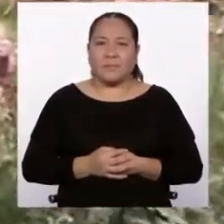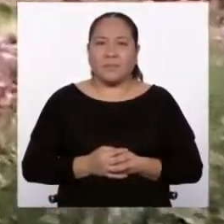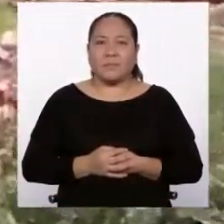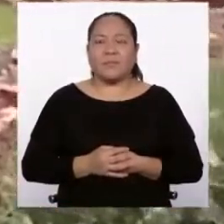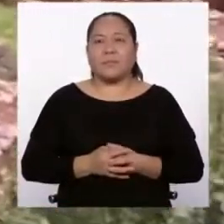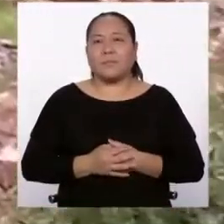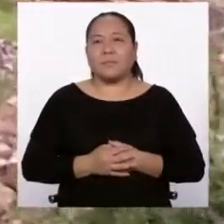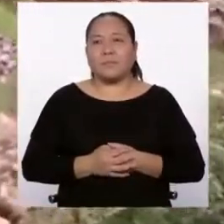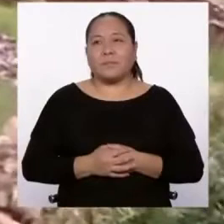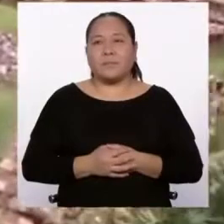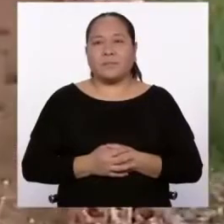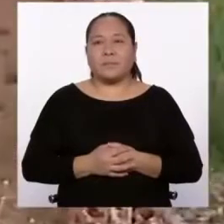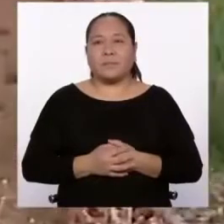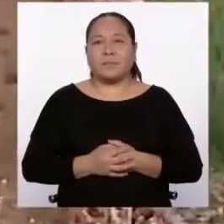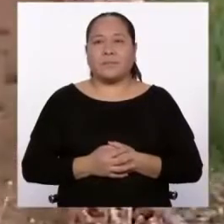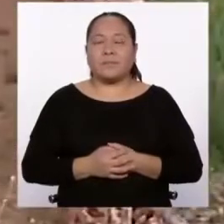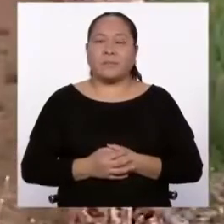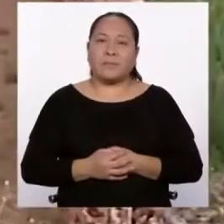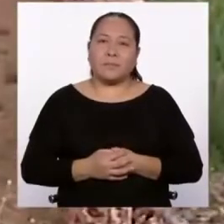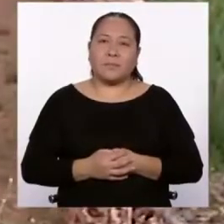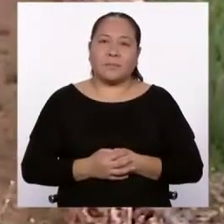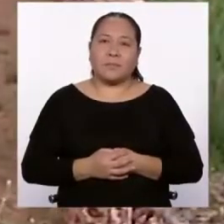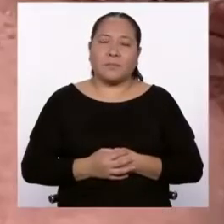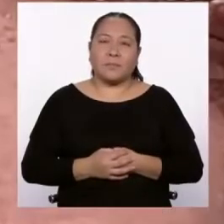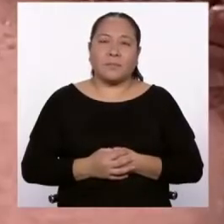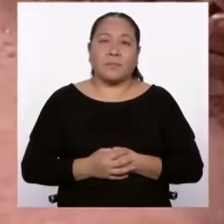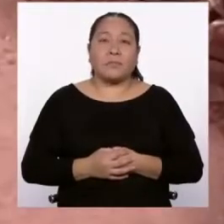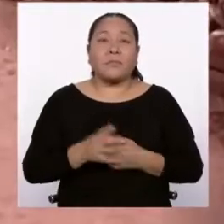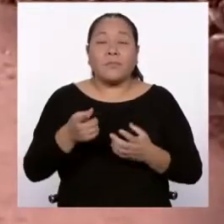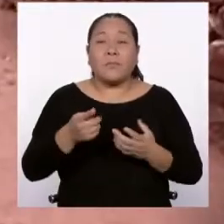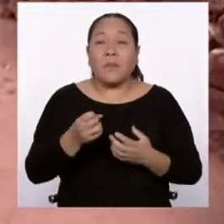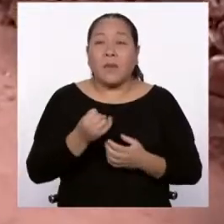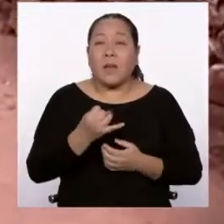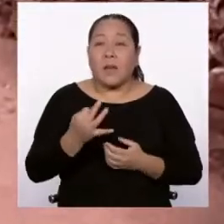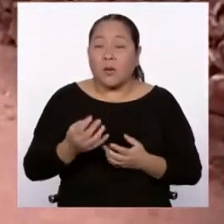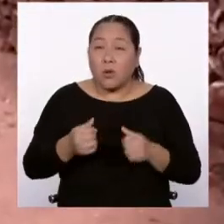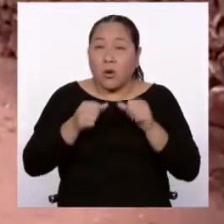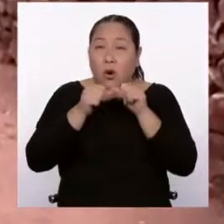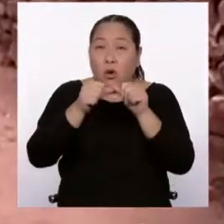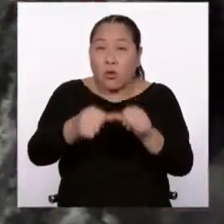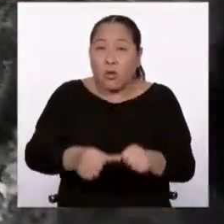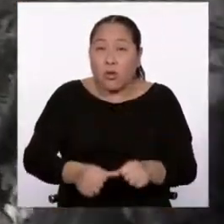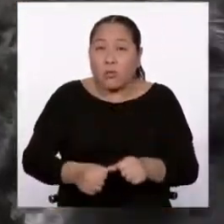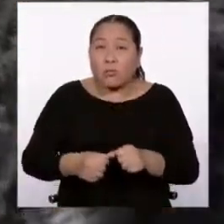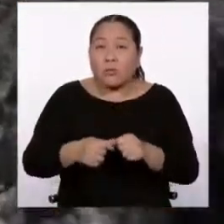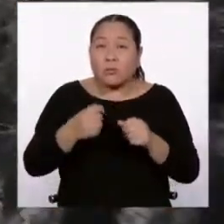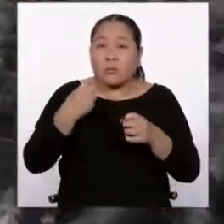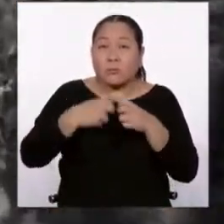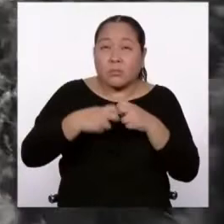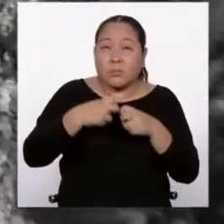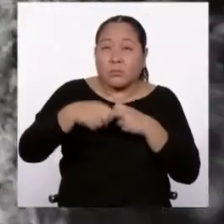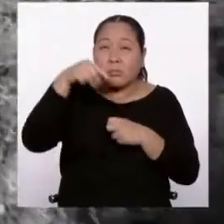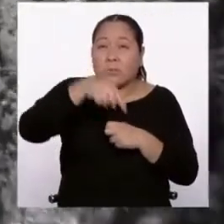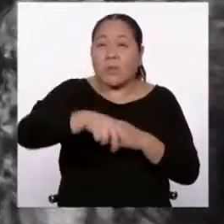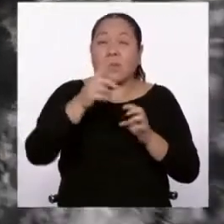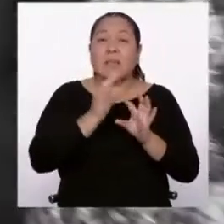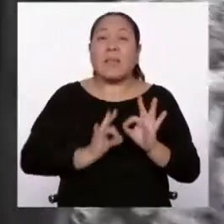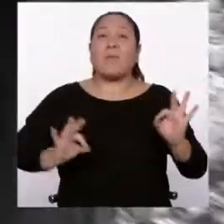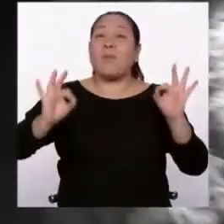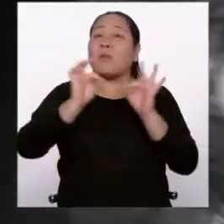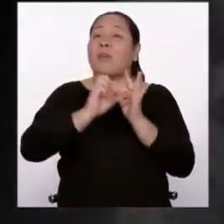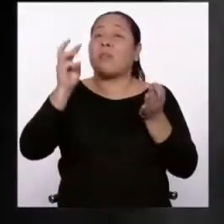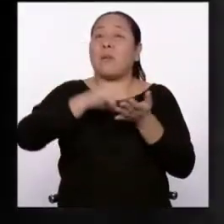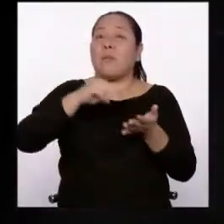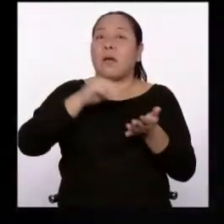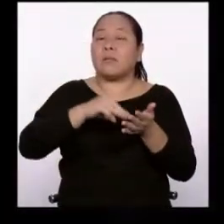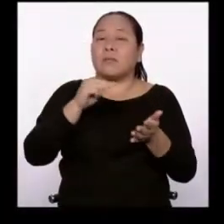Inca. Después hubo varios intentos y aún seguimos en ello, pero uno muy importante se produjo a mediados